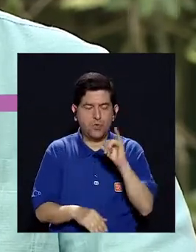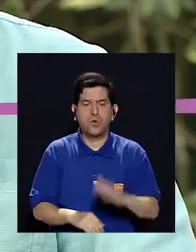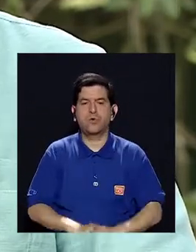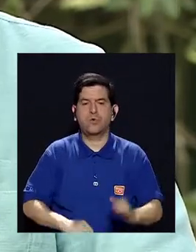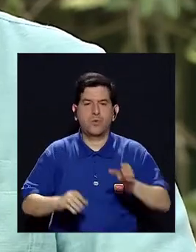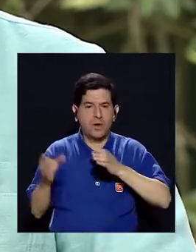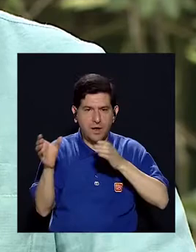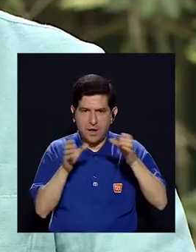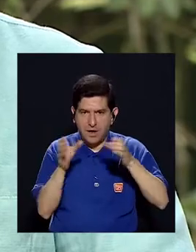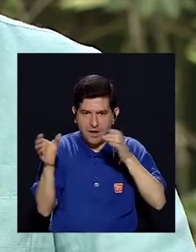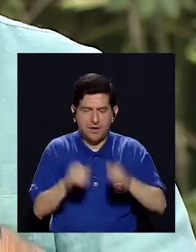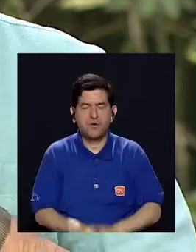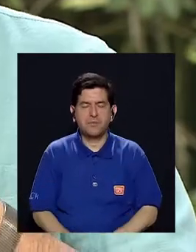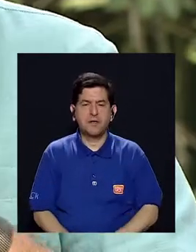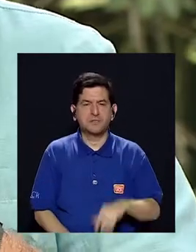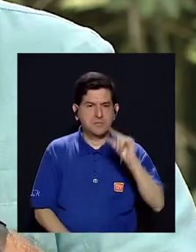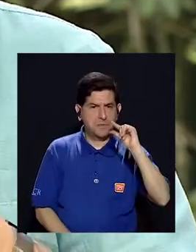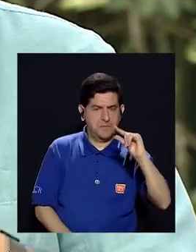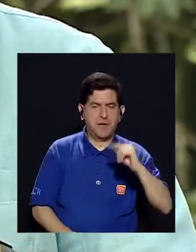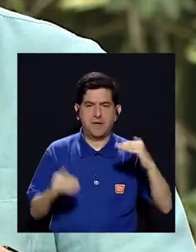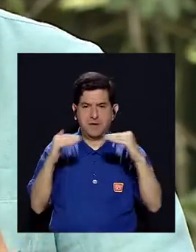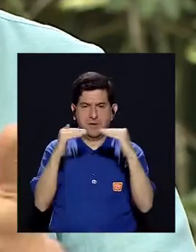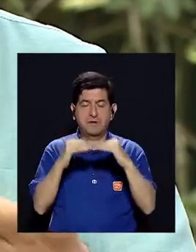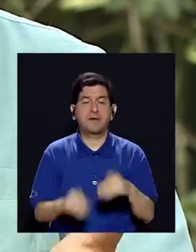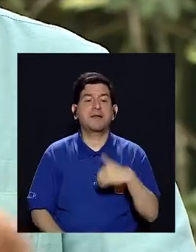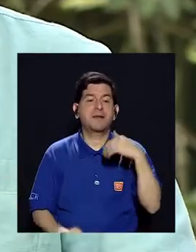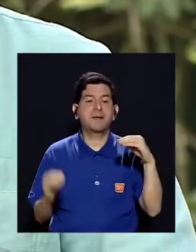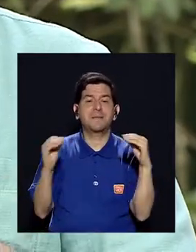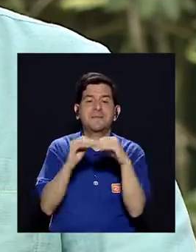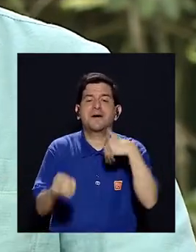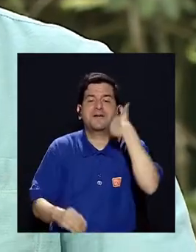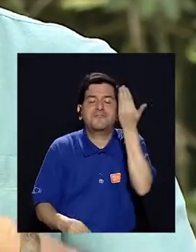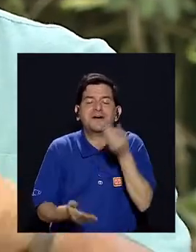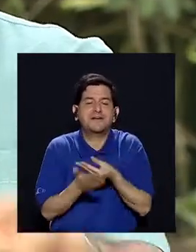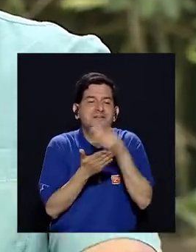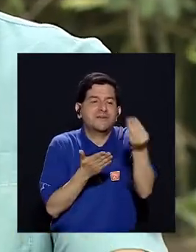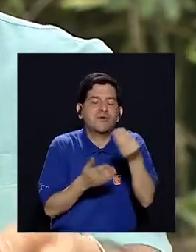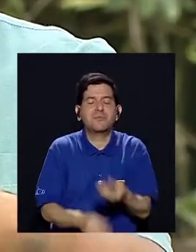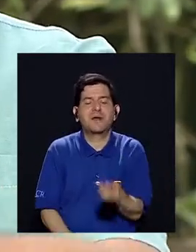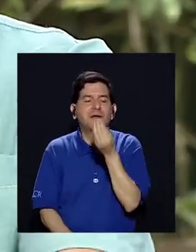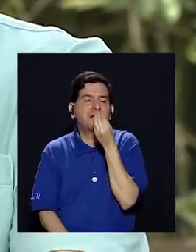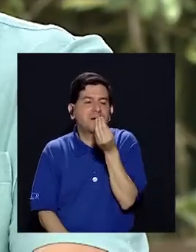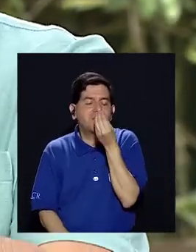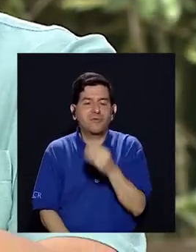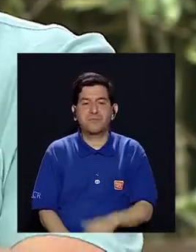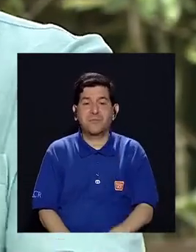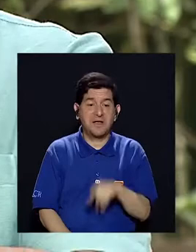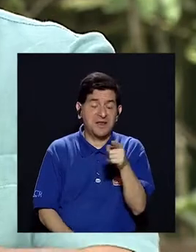hacia los comerciantes detallistas, que es donde generalmente uno más fácil va a comprar, a comer, o va a comprar una bolsa, o va a comprar